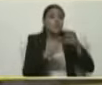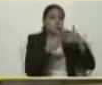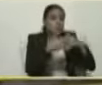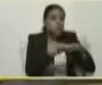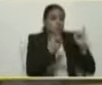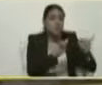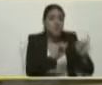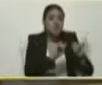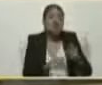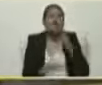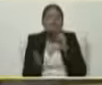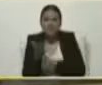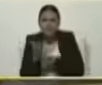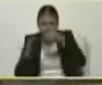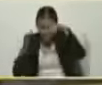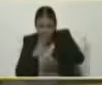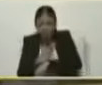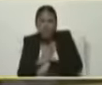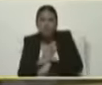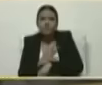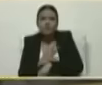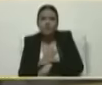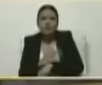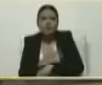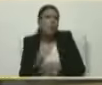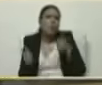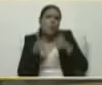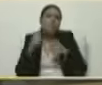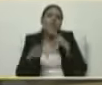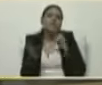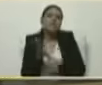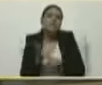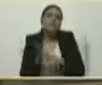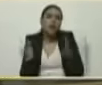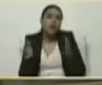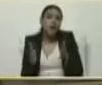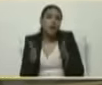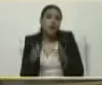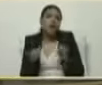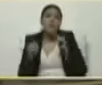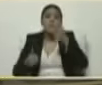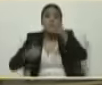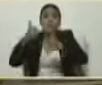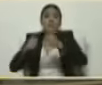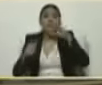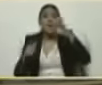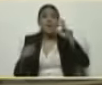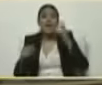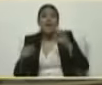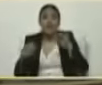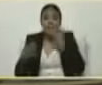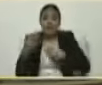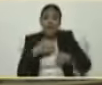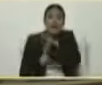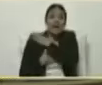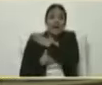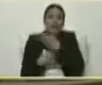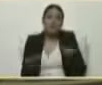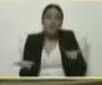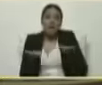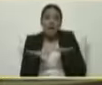Y la verdad profunda, ¿ustedes saben cuál fue? Que la presidenta Claudia ganó con